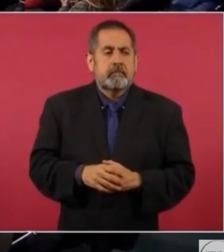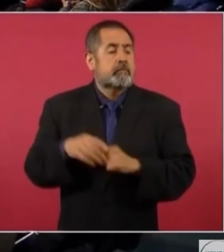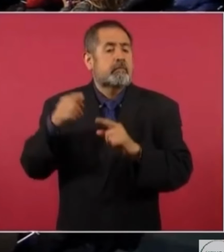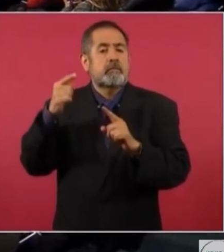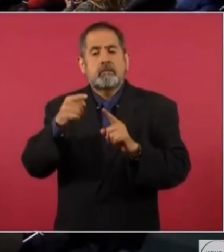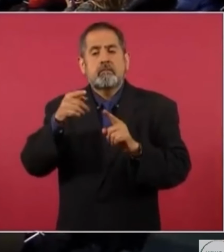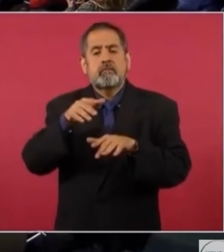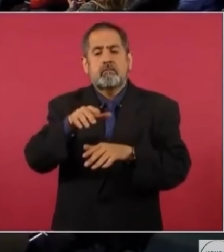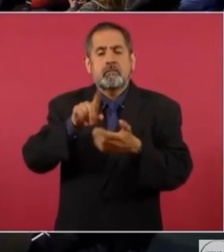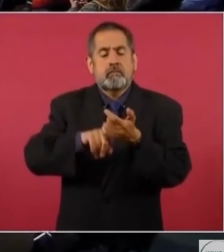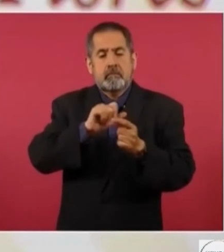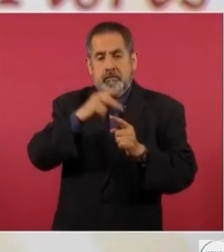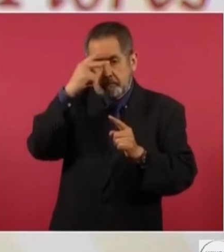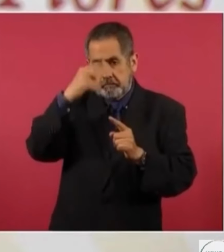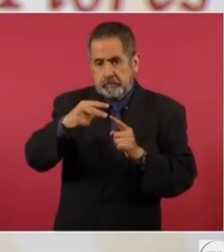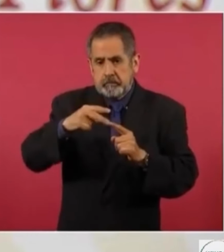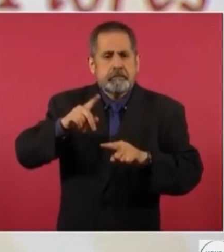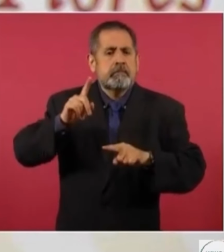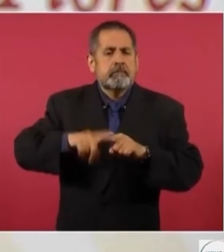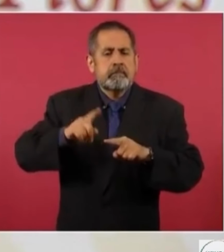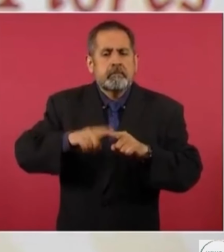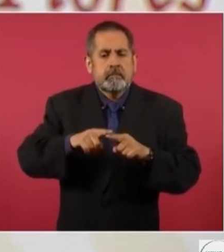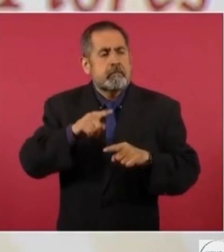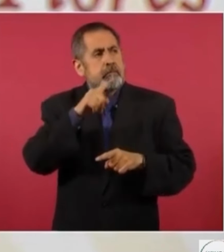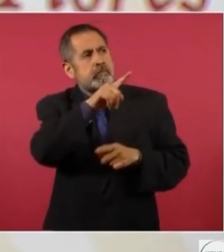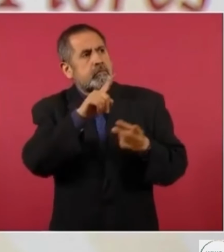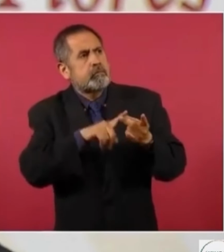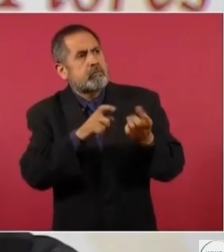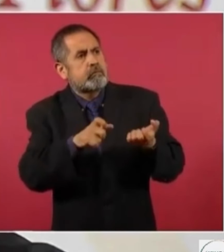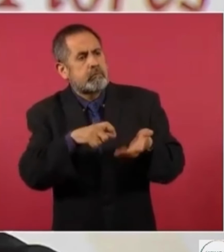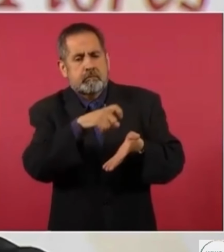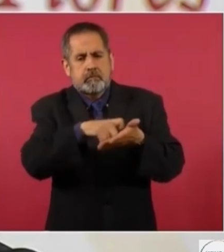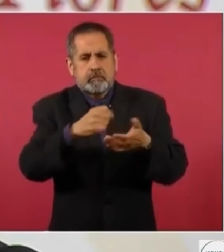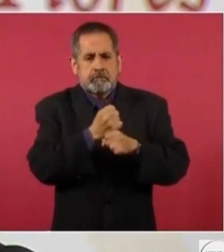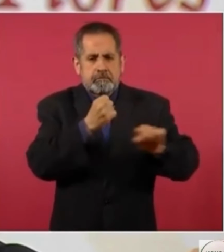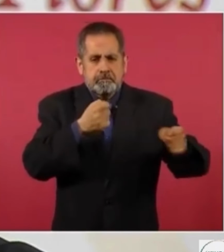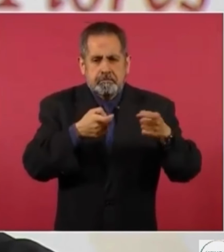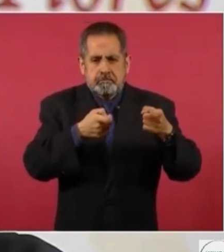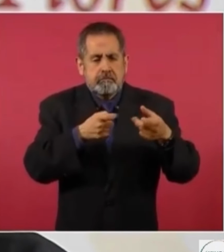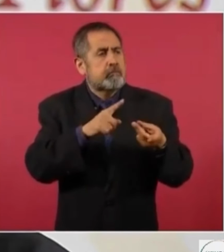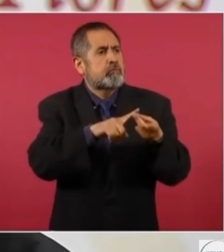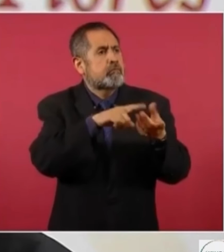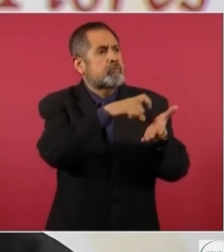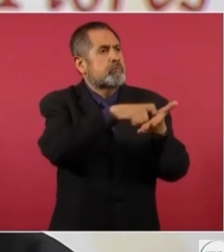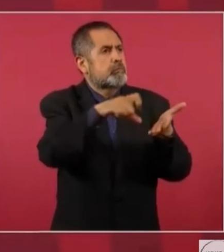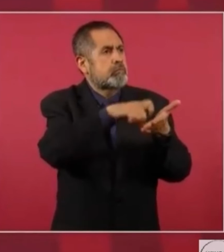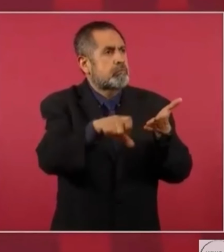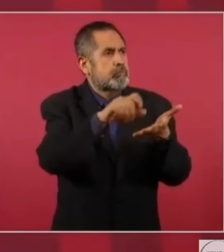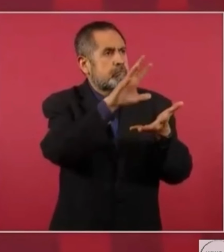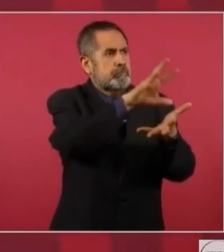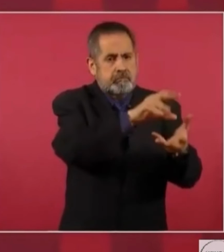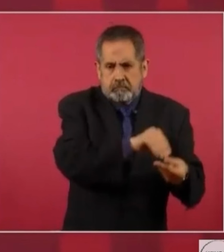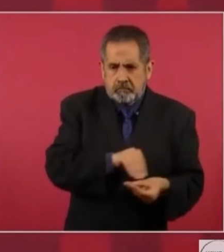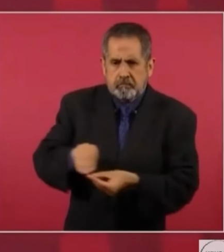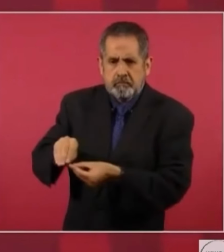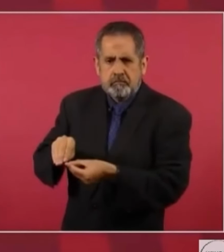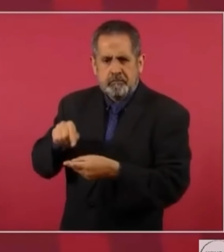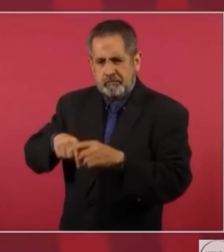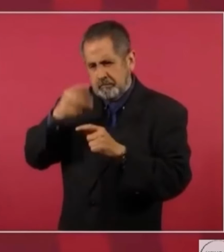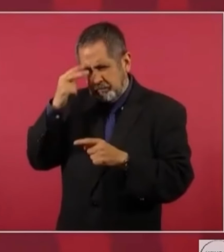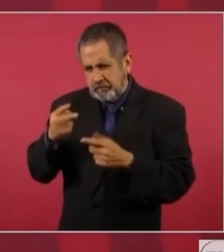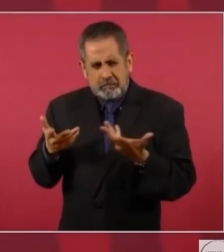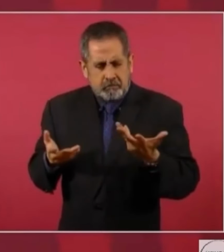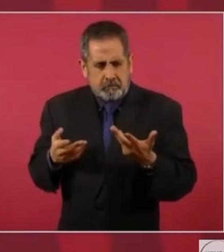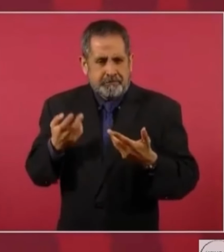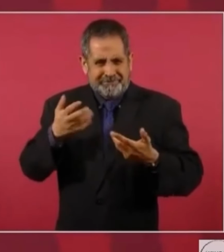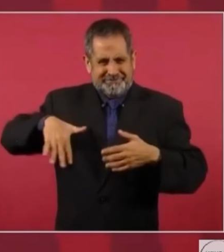México, es ubicar quién vende las armas, dónde están. Y toda esa información que presenté ahorita en un mapa es un trabajo conjunto. Se trabaja